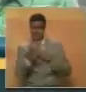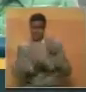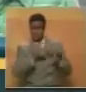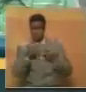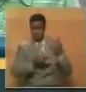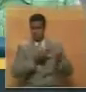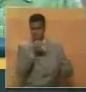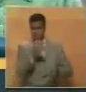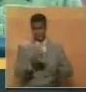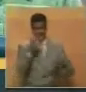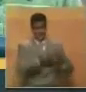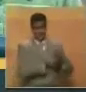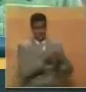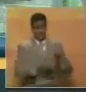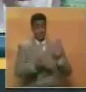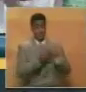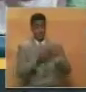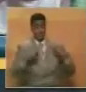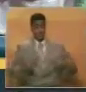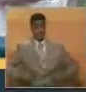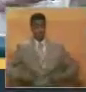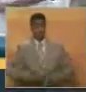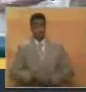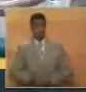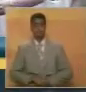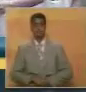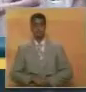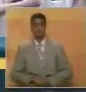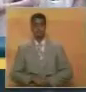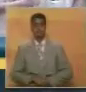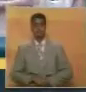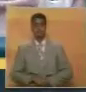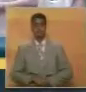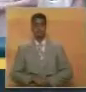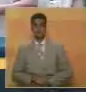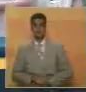políticos y le han sido violados sus derechos humanos.